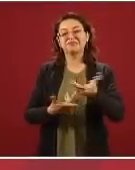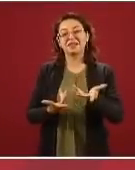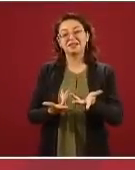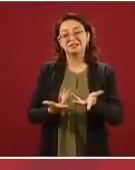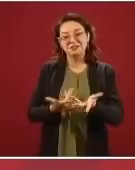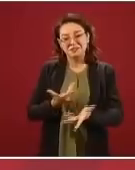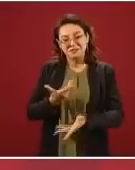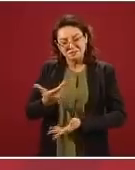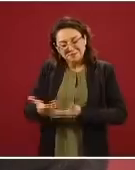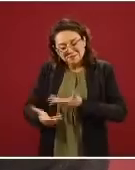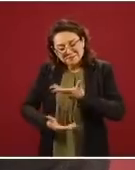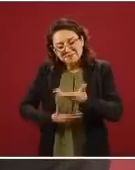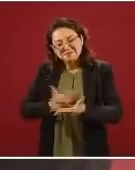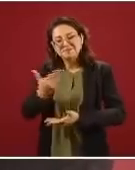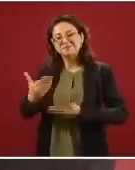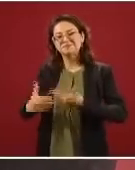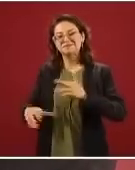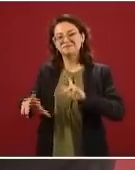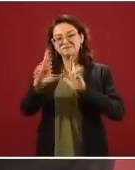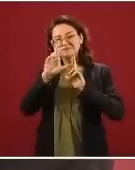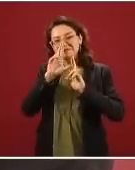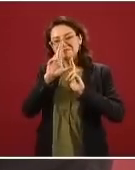respetuosamente,